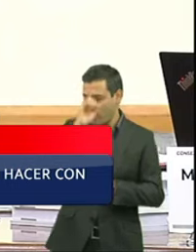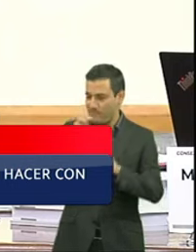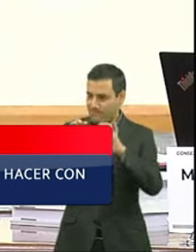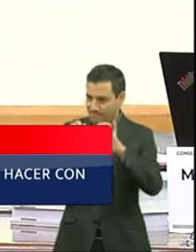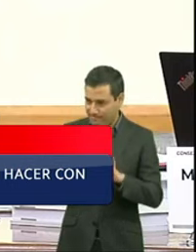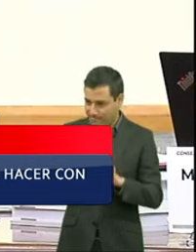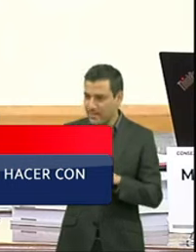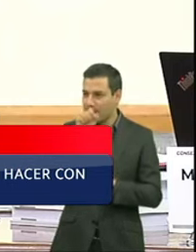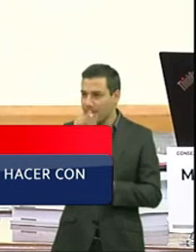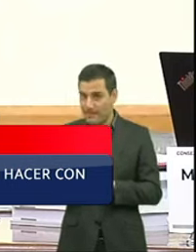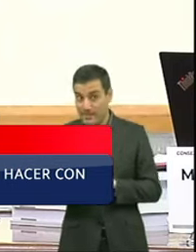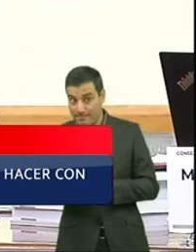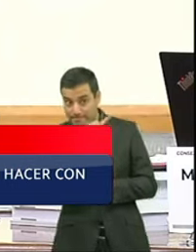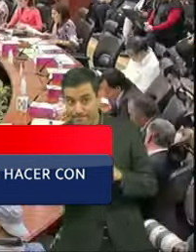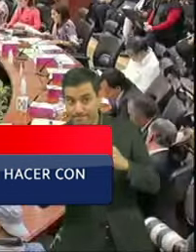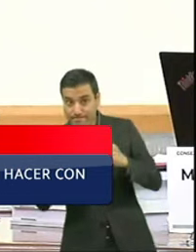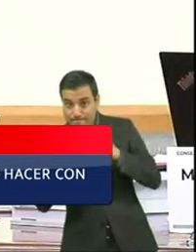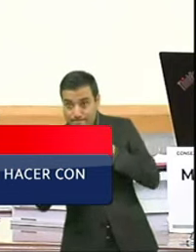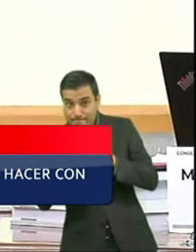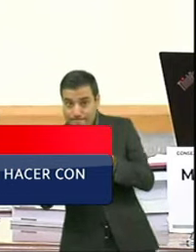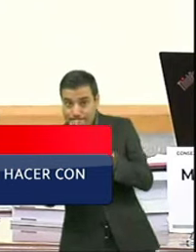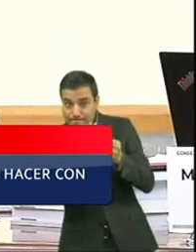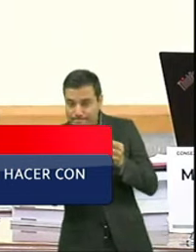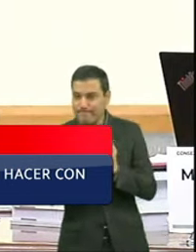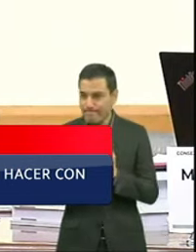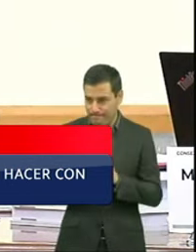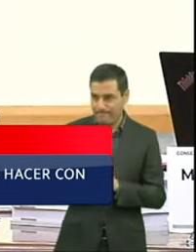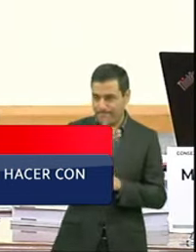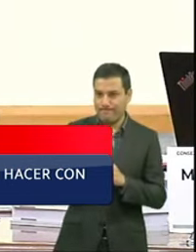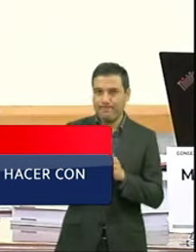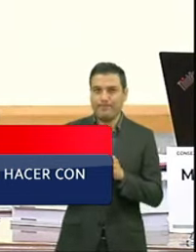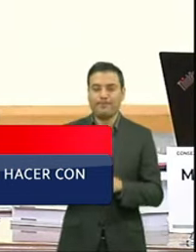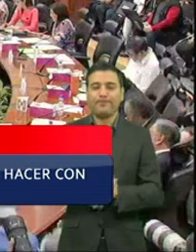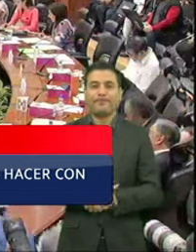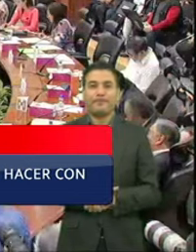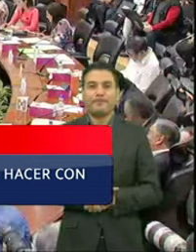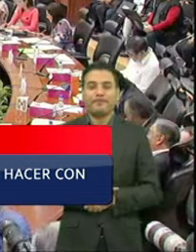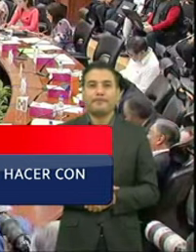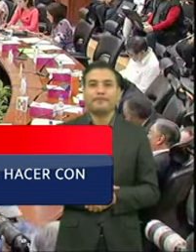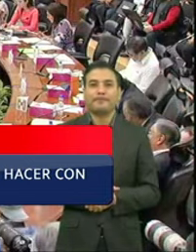más autoritarios y sí es grave, sí es un desacato.